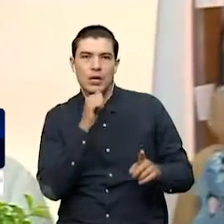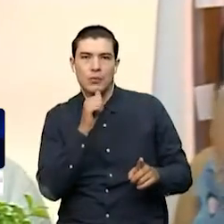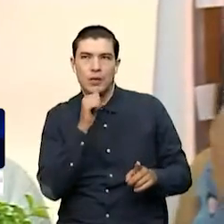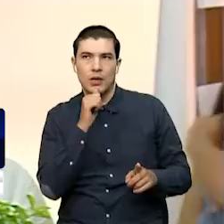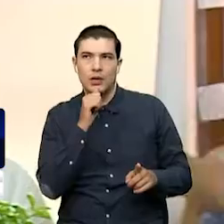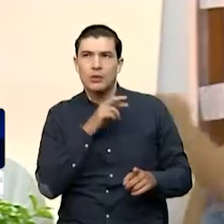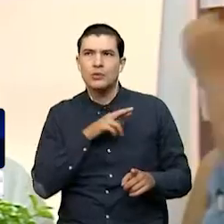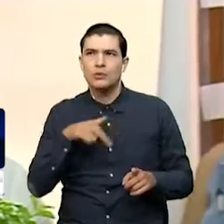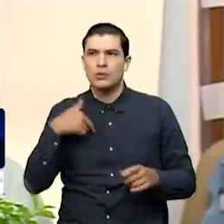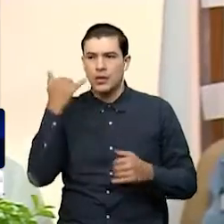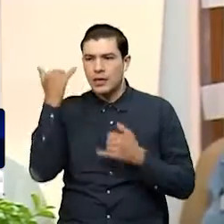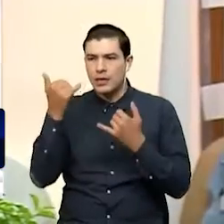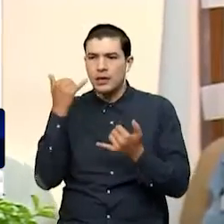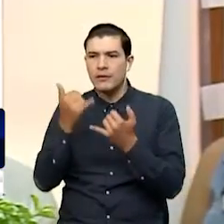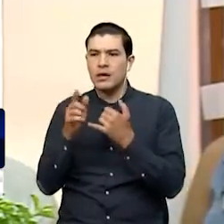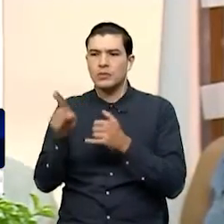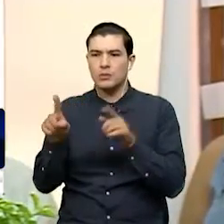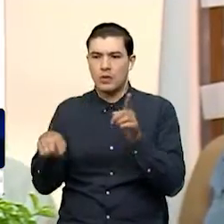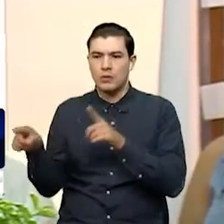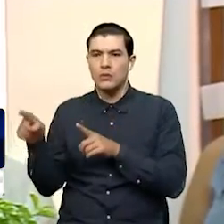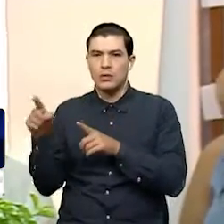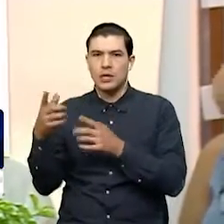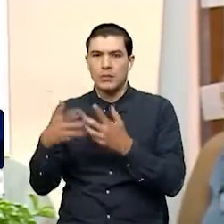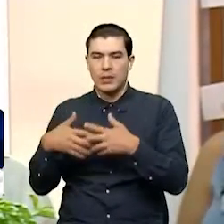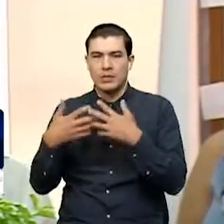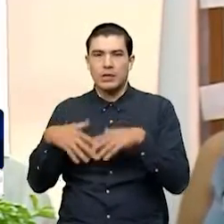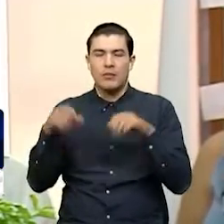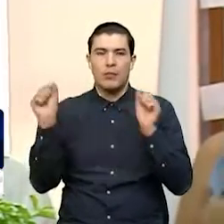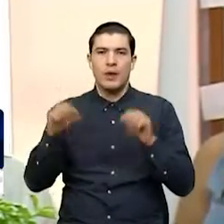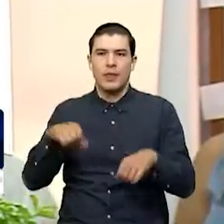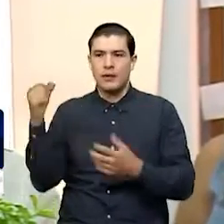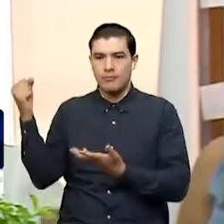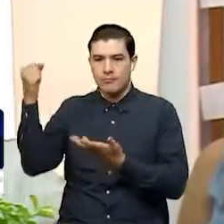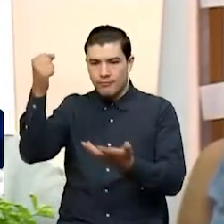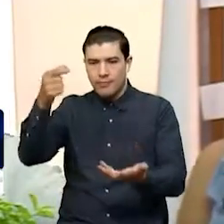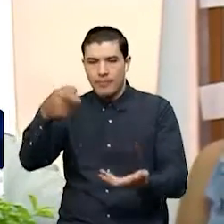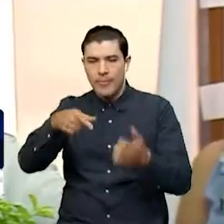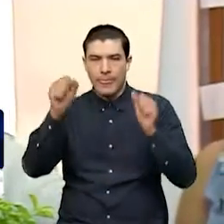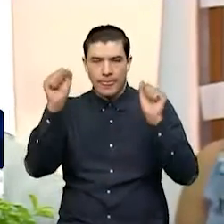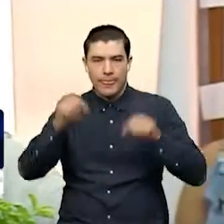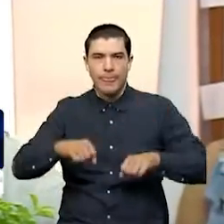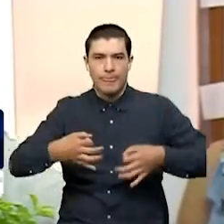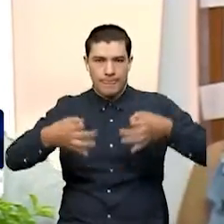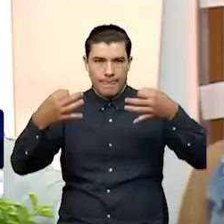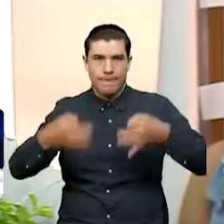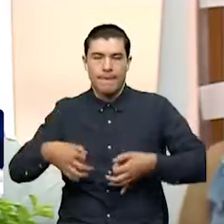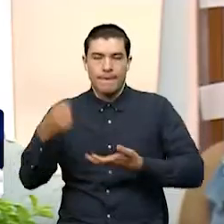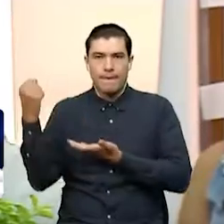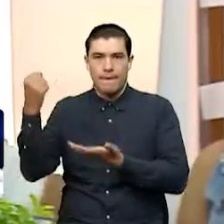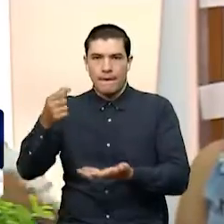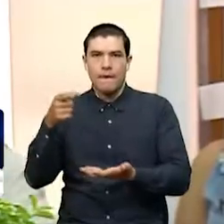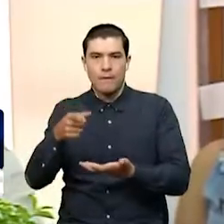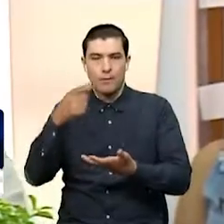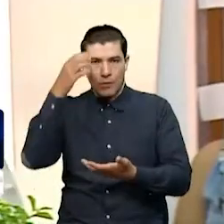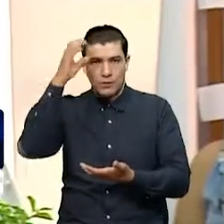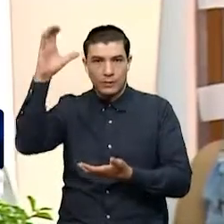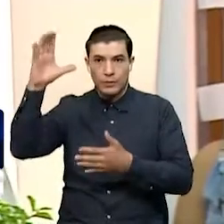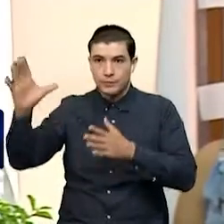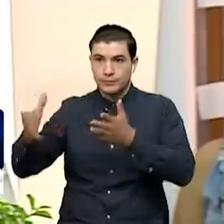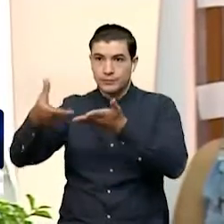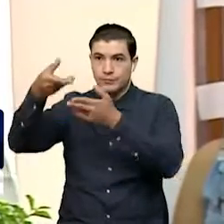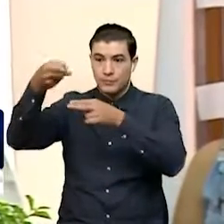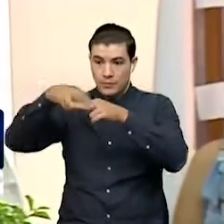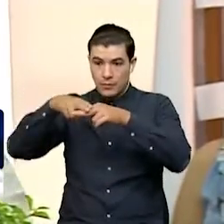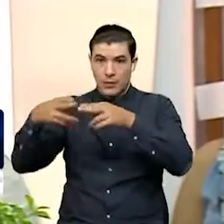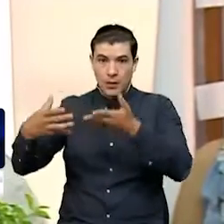permiten demostrar una inversión sana pertinente oportuna de los recursos que por concepto de sobretasa y